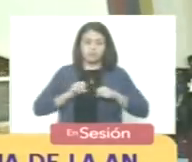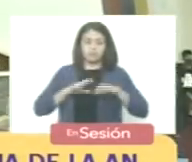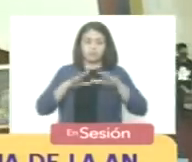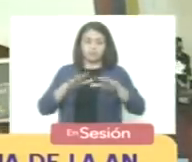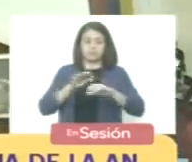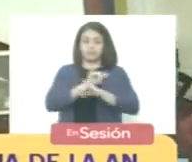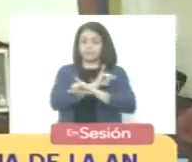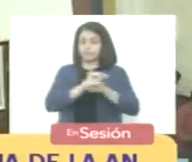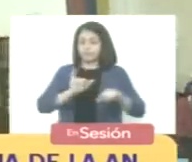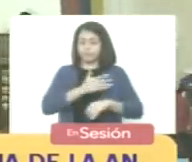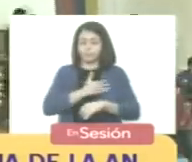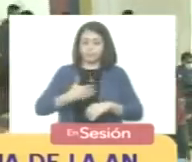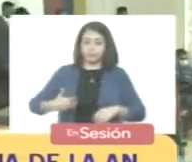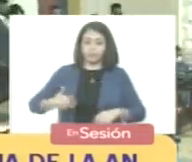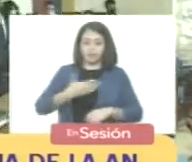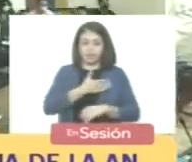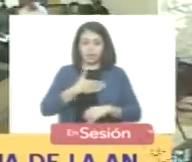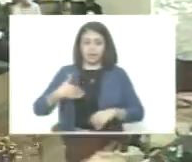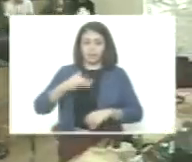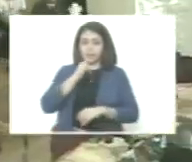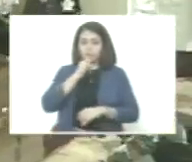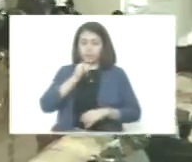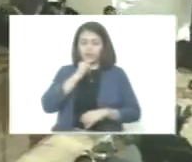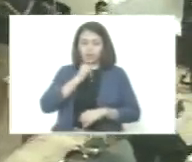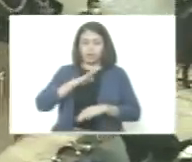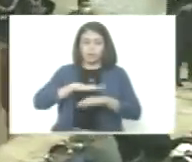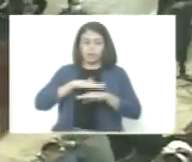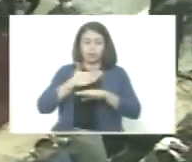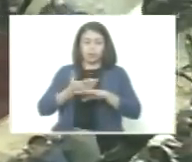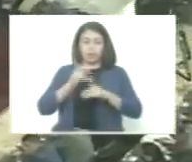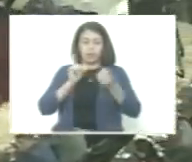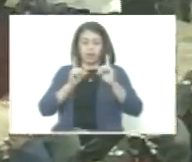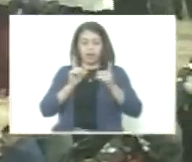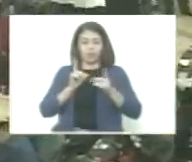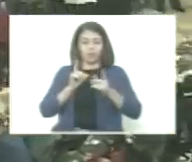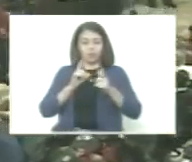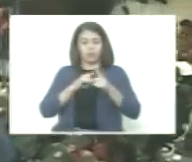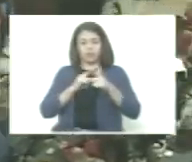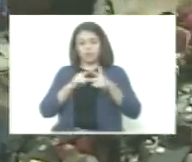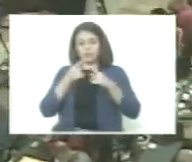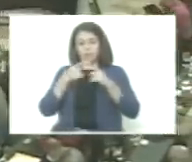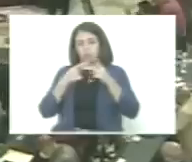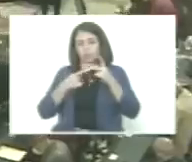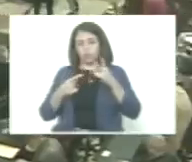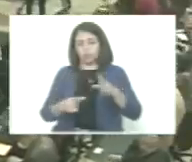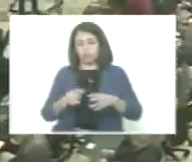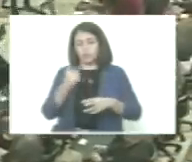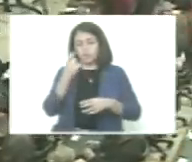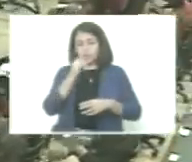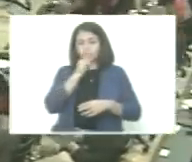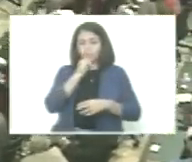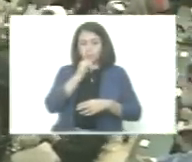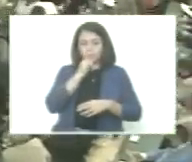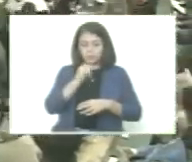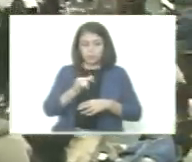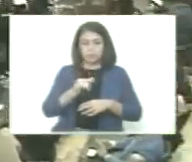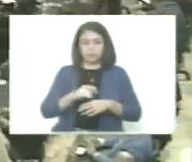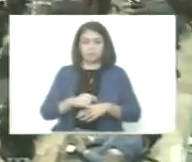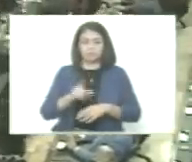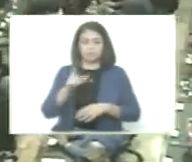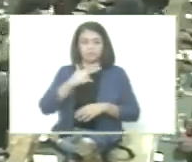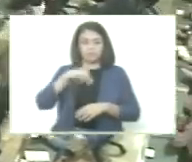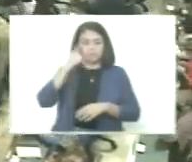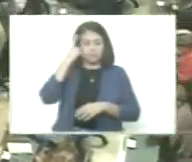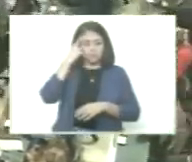todo, señor presidente. Quería dar esa información porque, bueno, hay como un poco de desinformación y nos